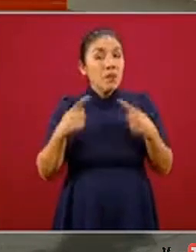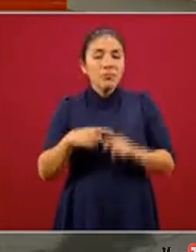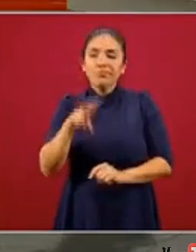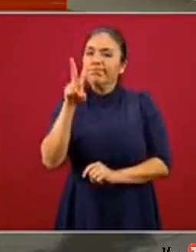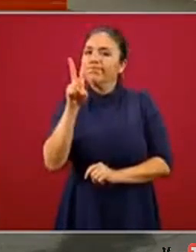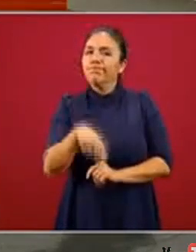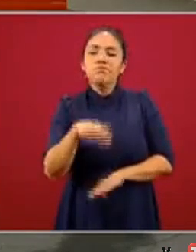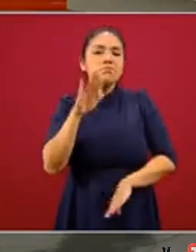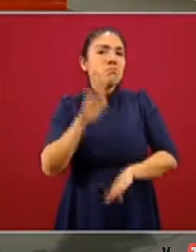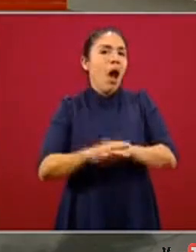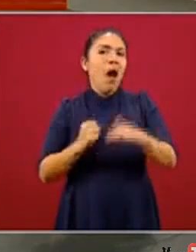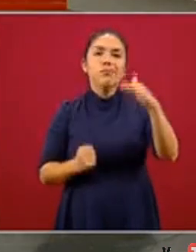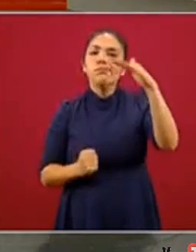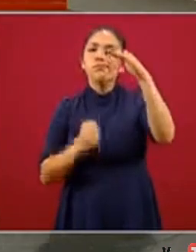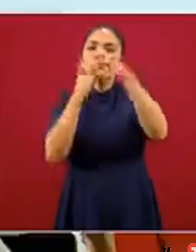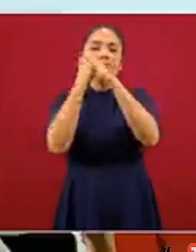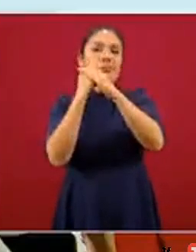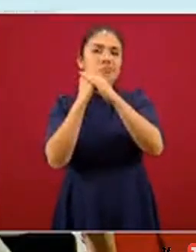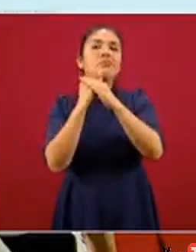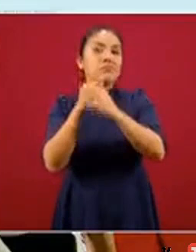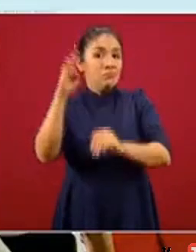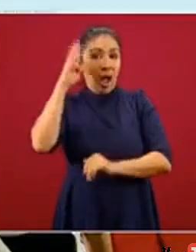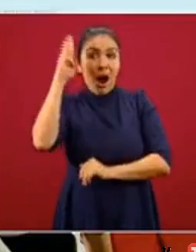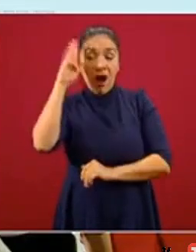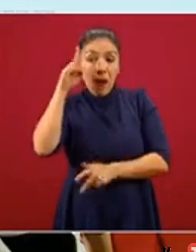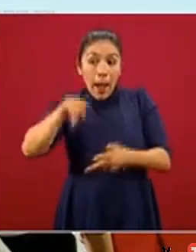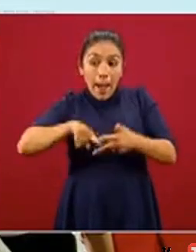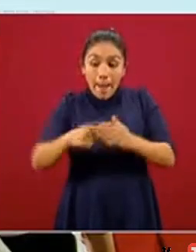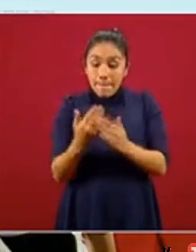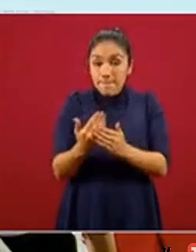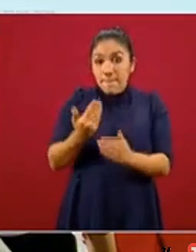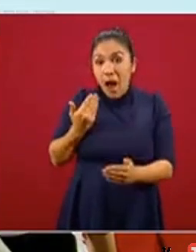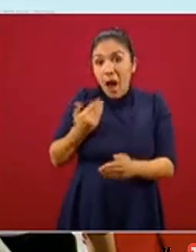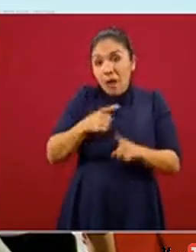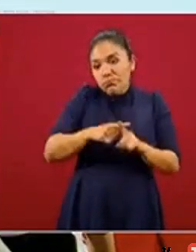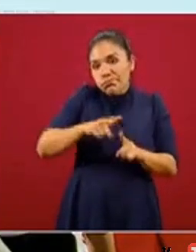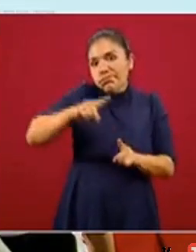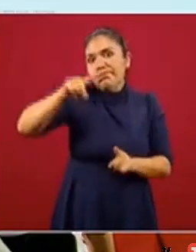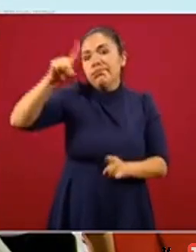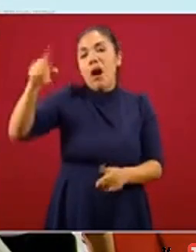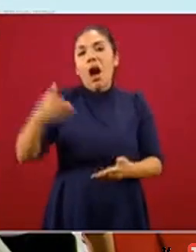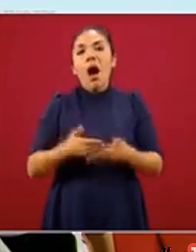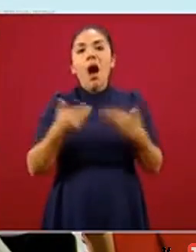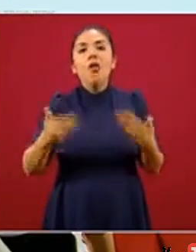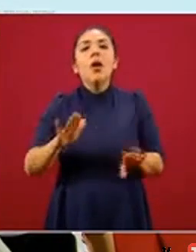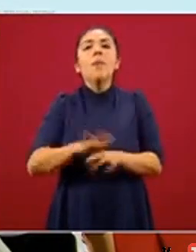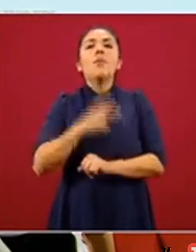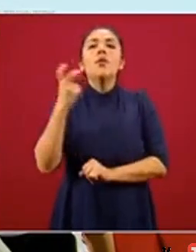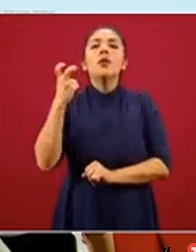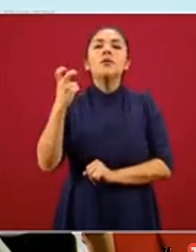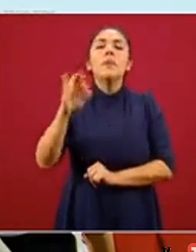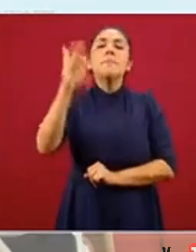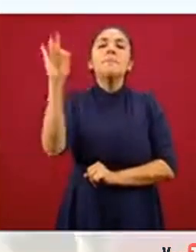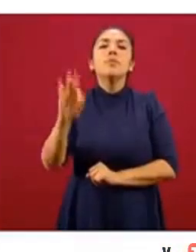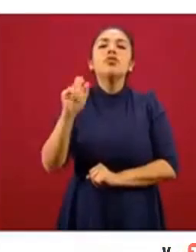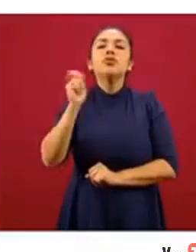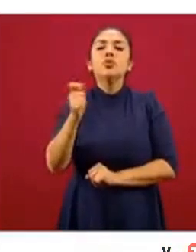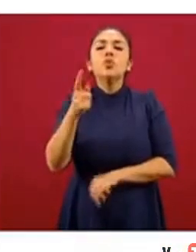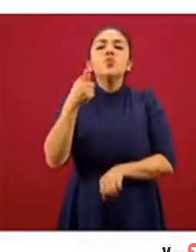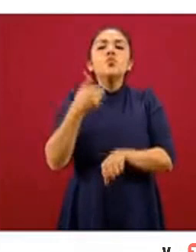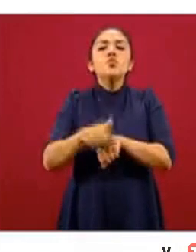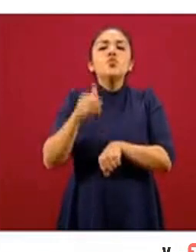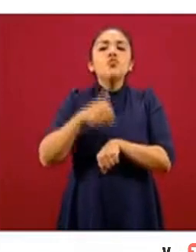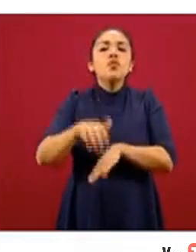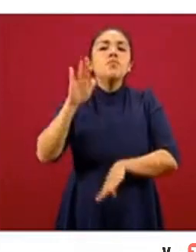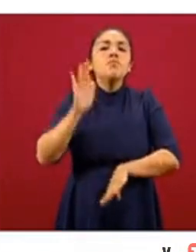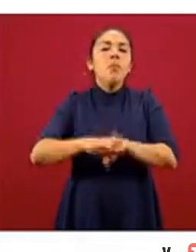el más alto, el más grande desde que empezó la epidemia. ¿Por qué razón? Porque este es el porcentaje de un número mucho